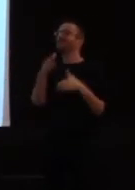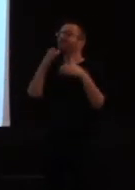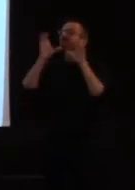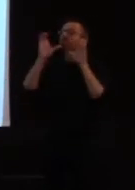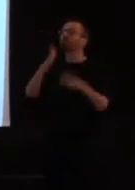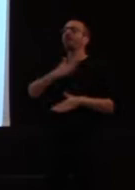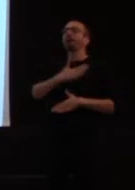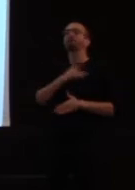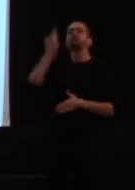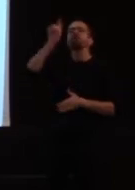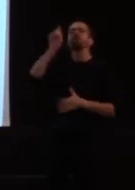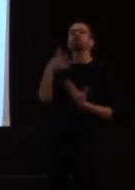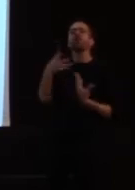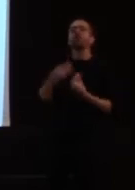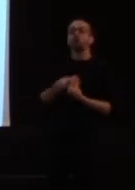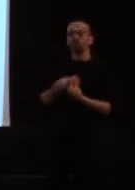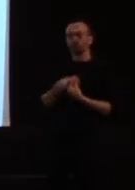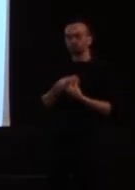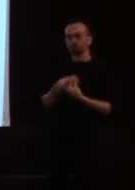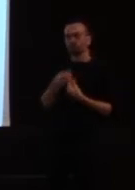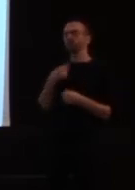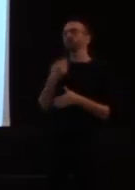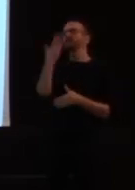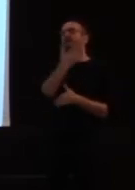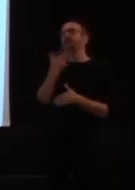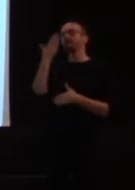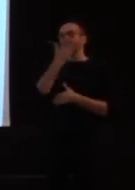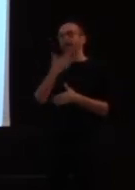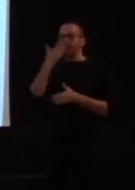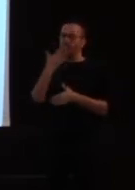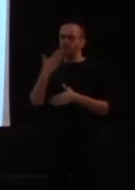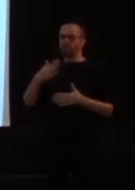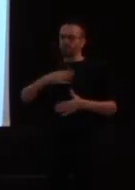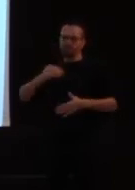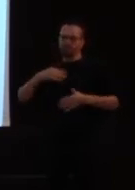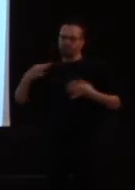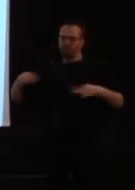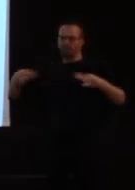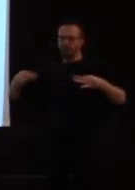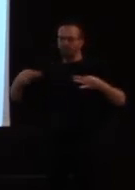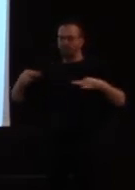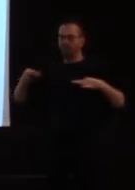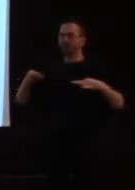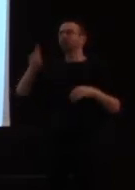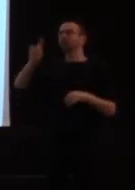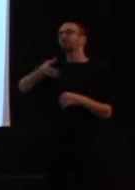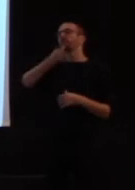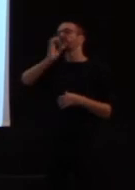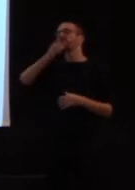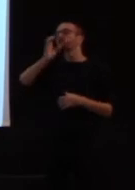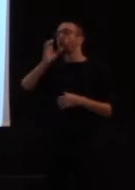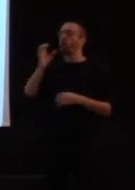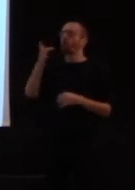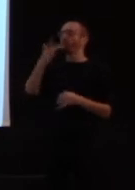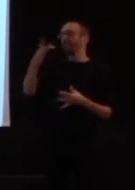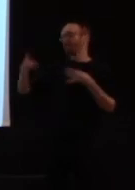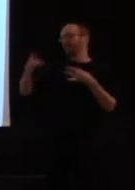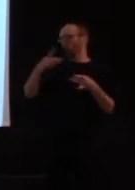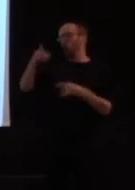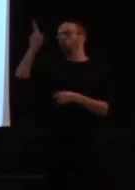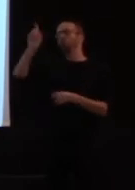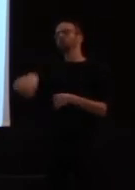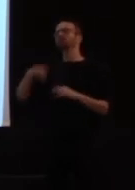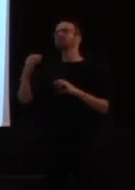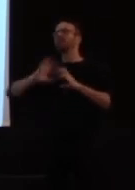con el lazo. Yo hubiera sacado unas servilletas de ropa, unos pelitos, ¿no? Y unos vasitos de plástico, sacaba una manta,